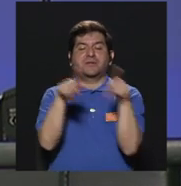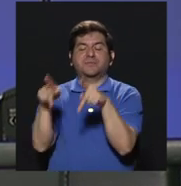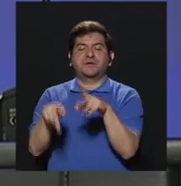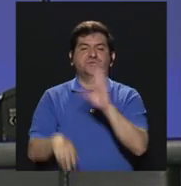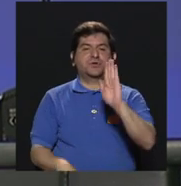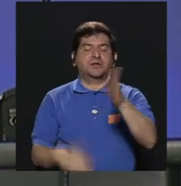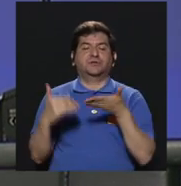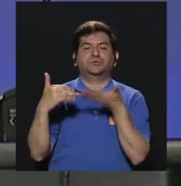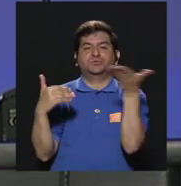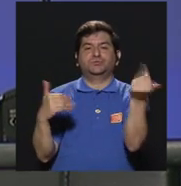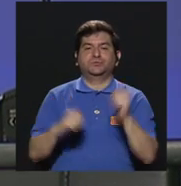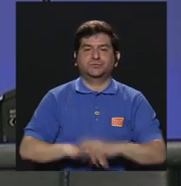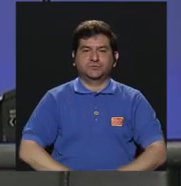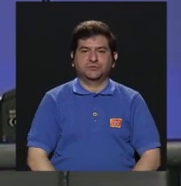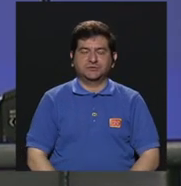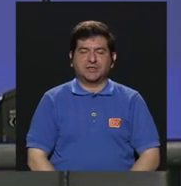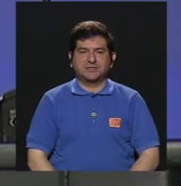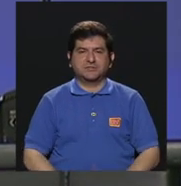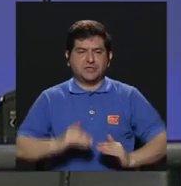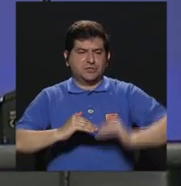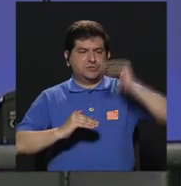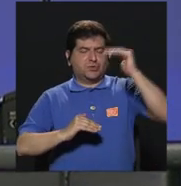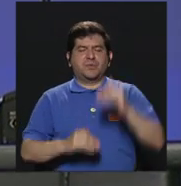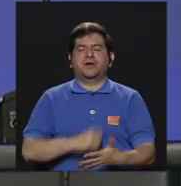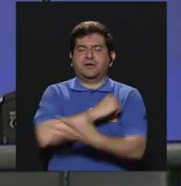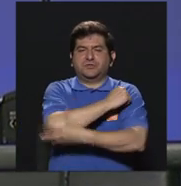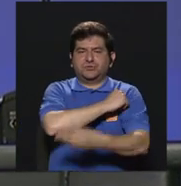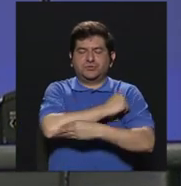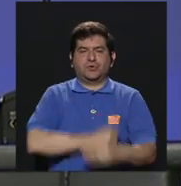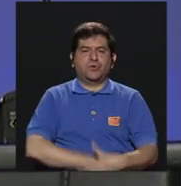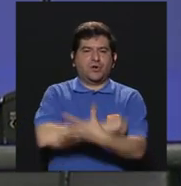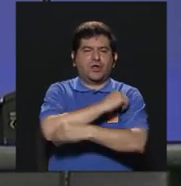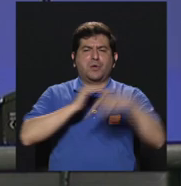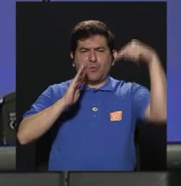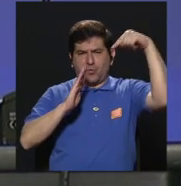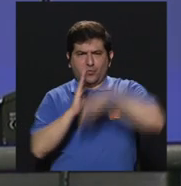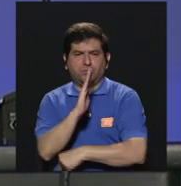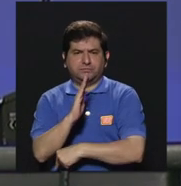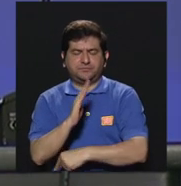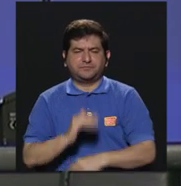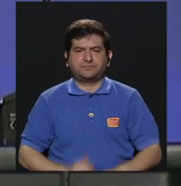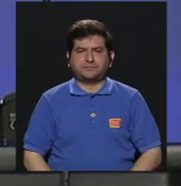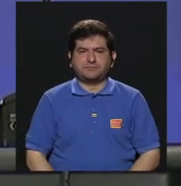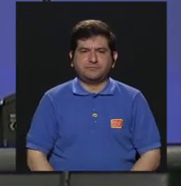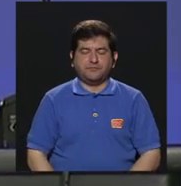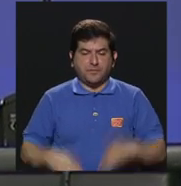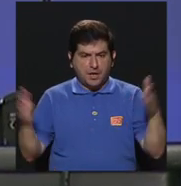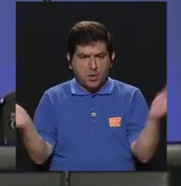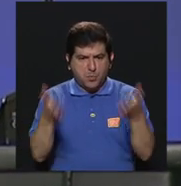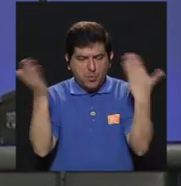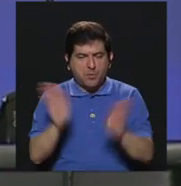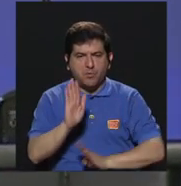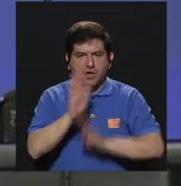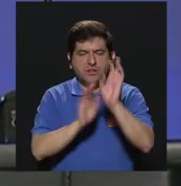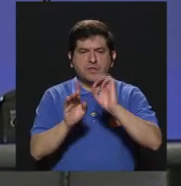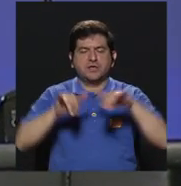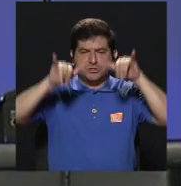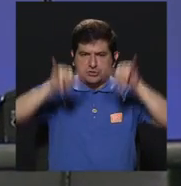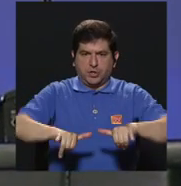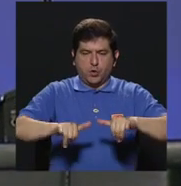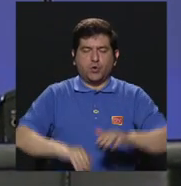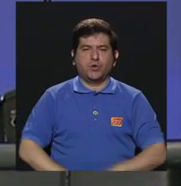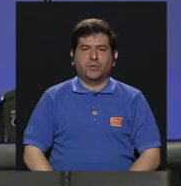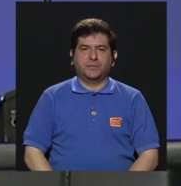y de sus bienes, la superación de la pobreza y de la pobreza extrema, la promoción del desarrollo sostenible,